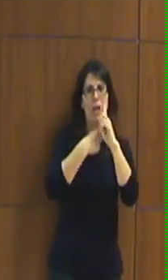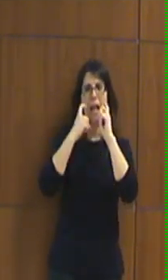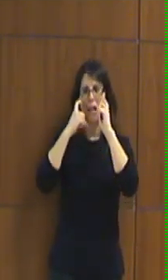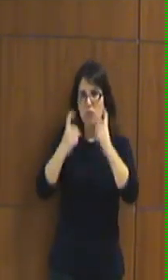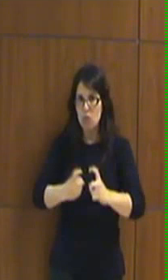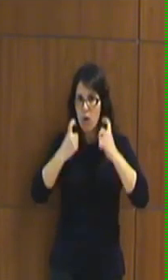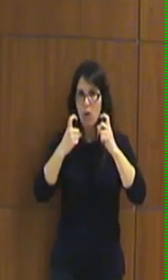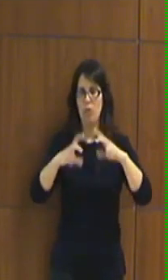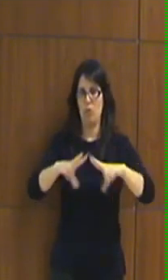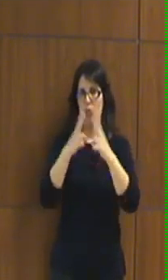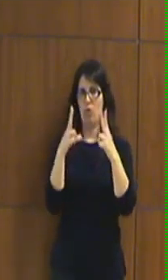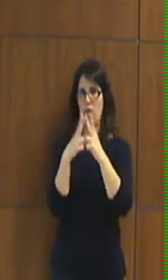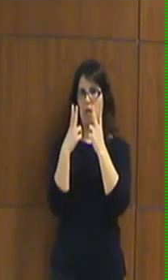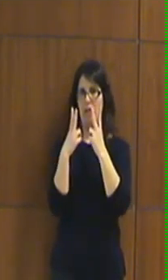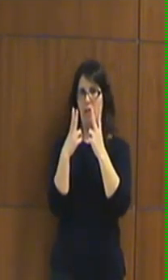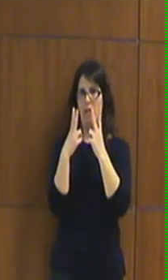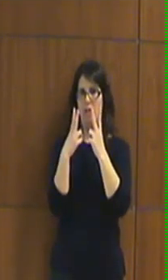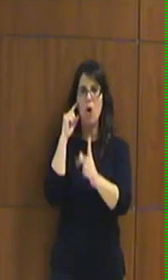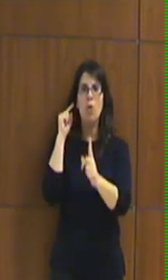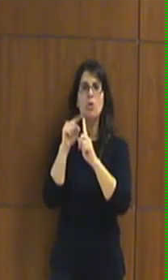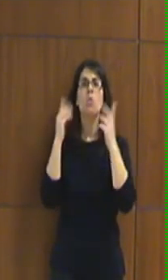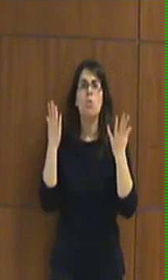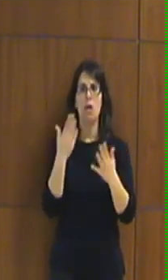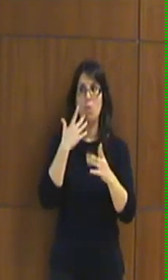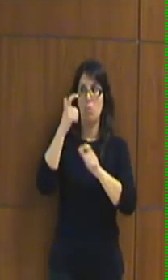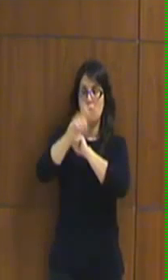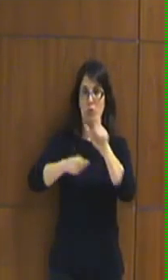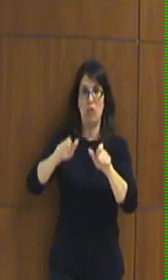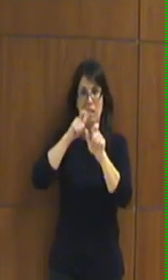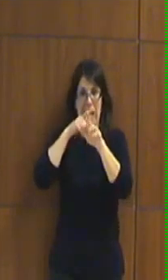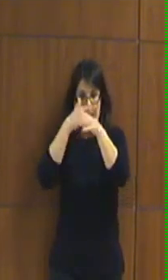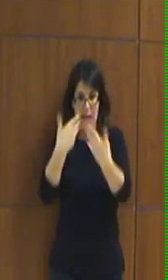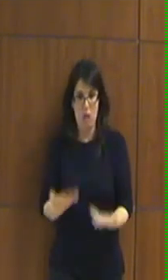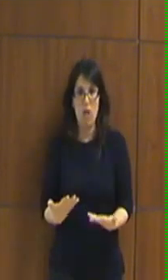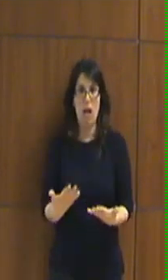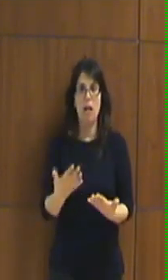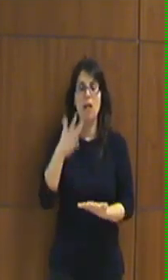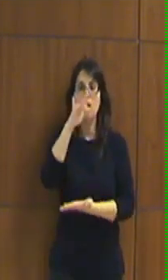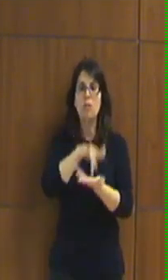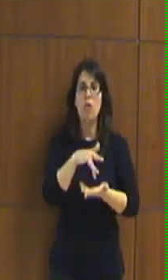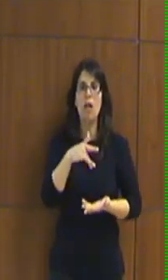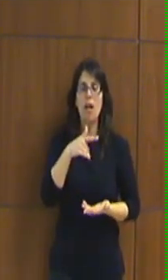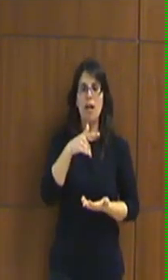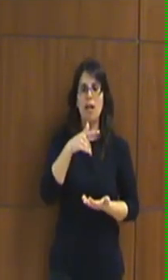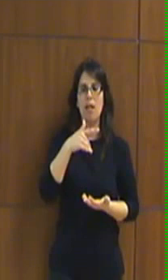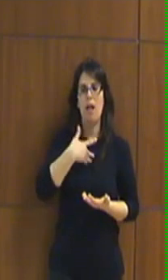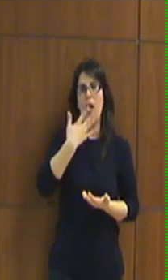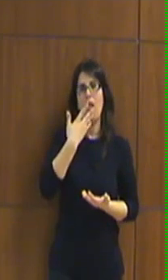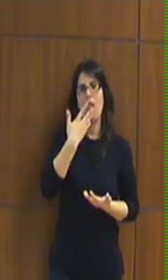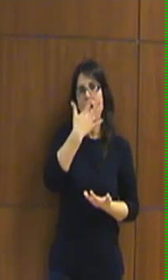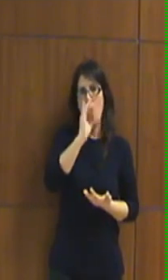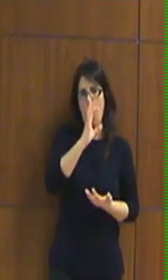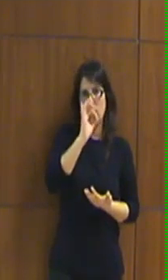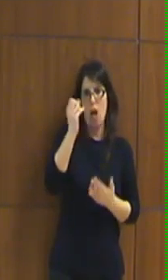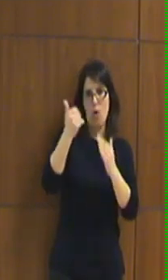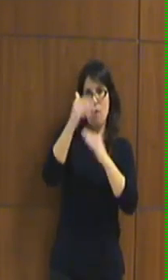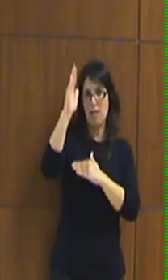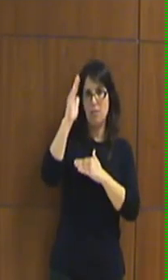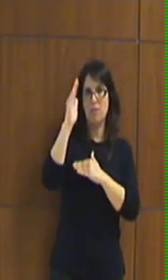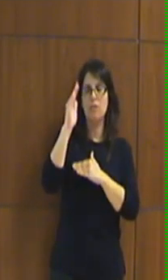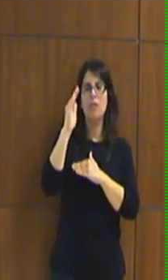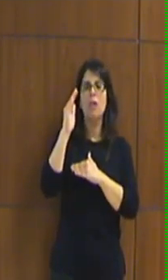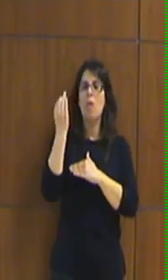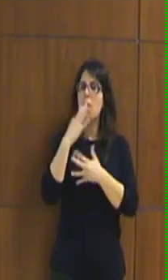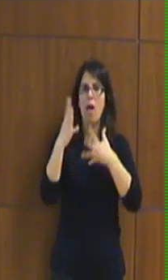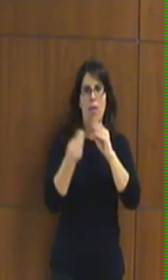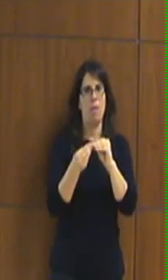de la sociedad para atraer a esas otras personas que antes iban por la carretera nacional para que vayan a la autopista. Pero tiene que